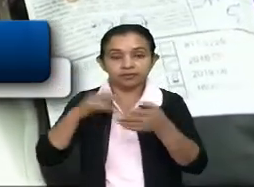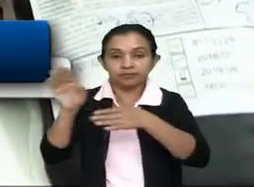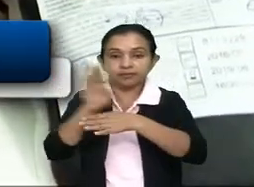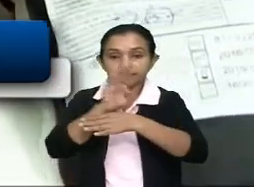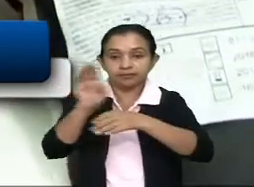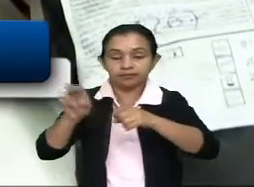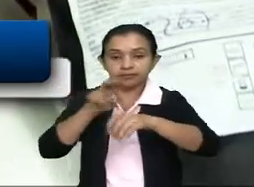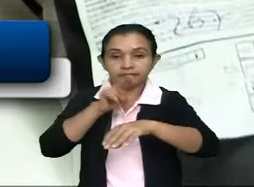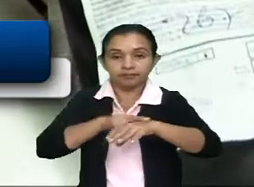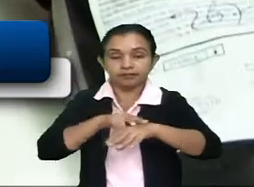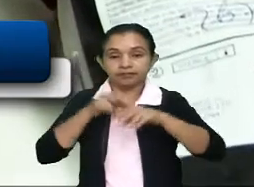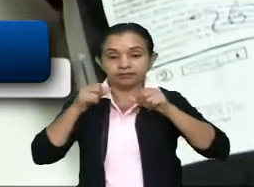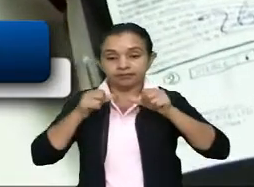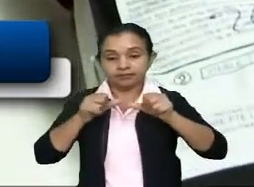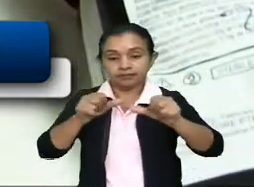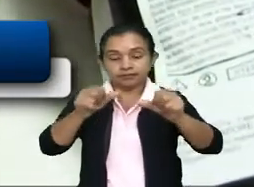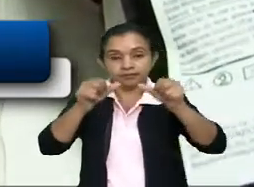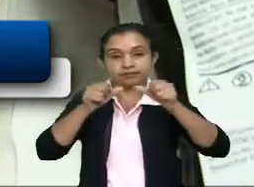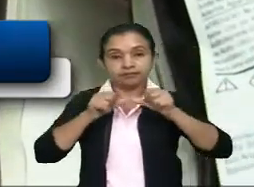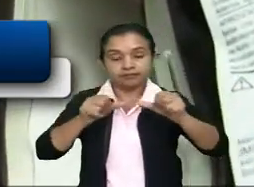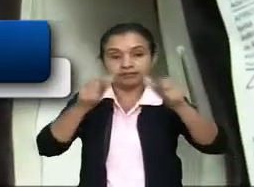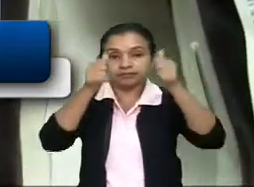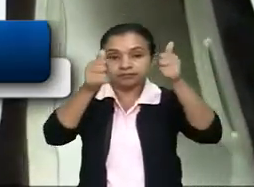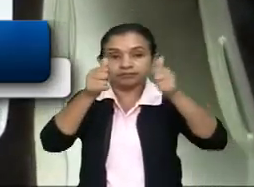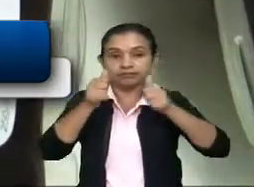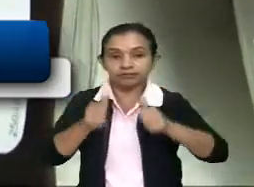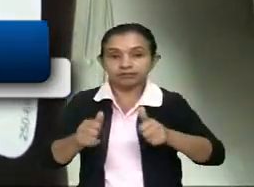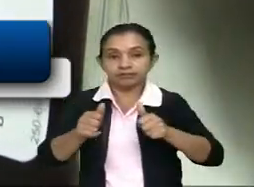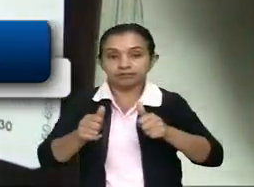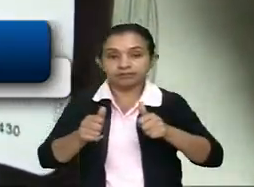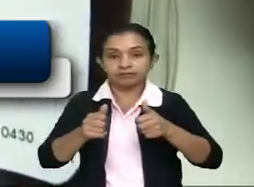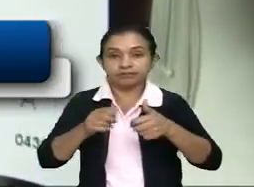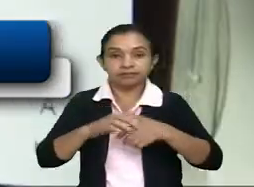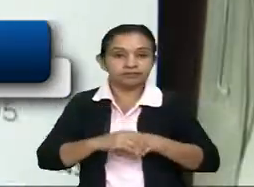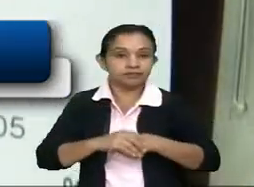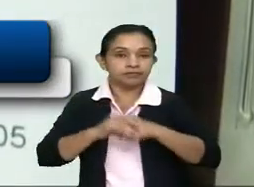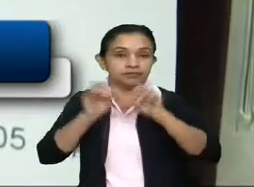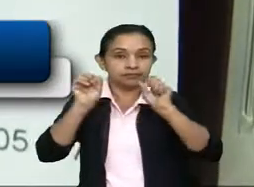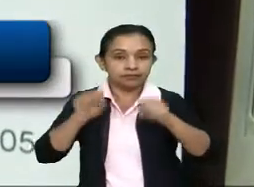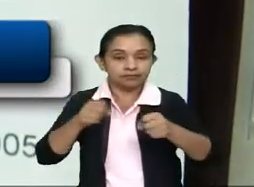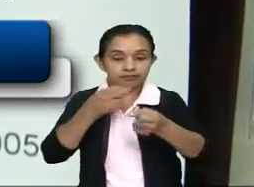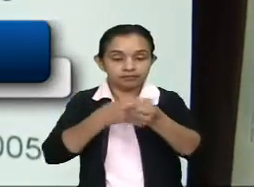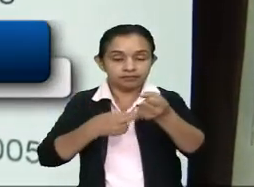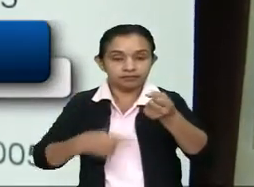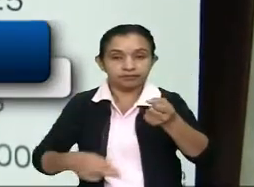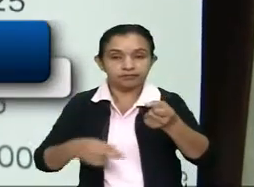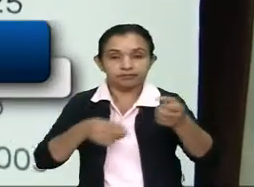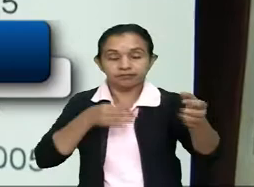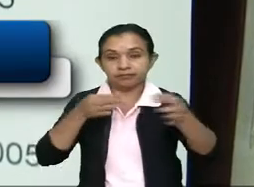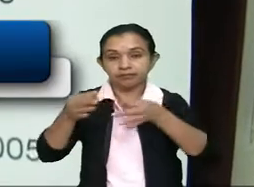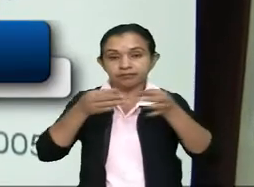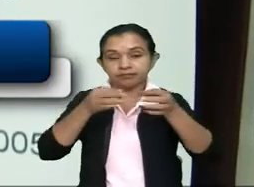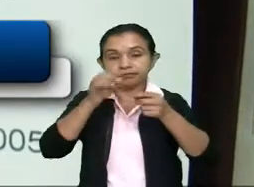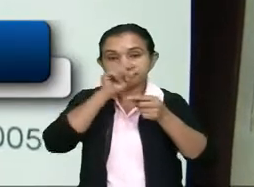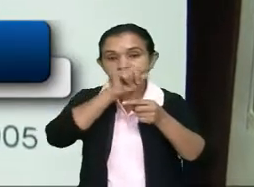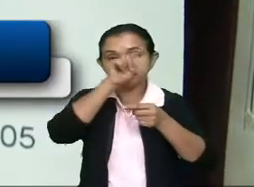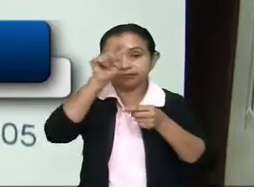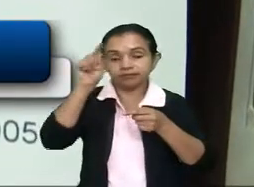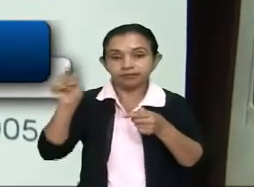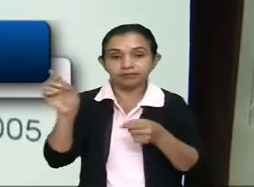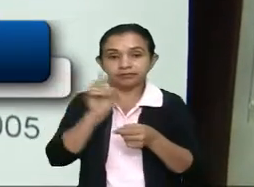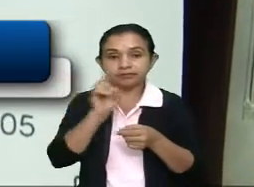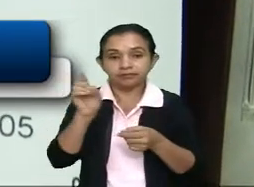sangre está en constante campaña que está después precisamente para que esta sangre explique en los puntos en donde la población